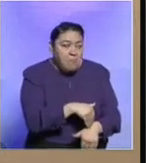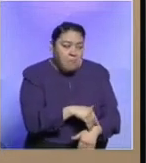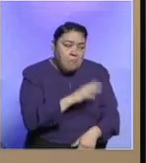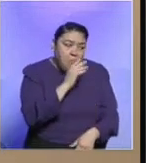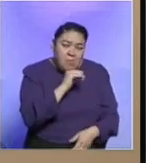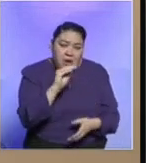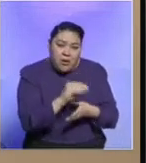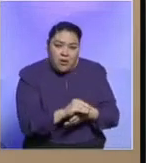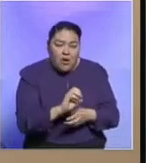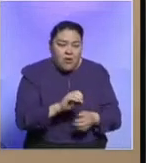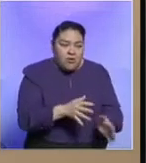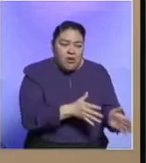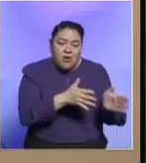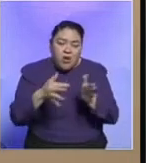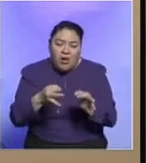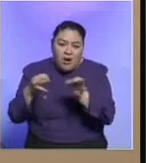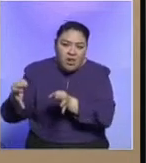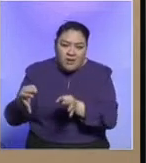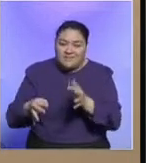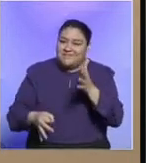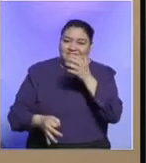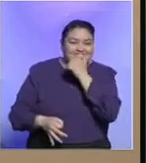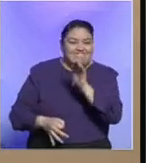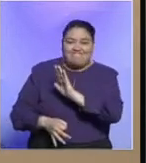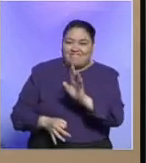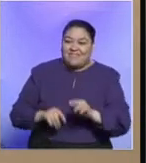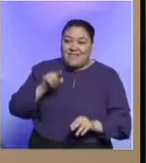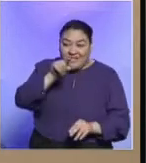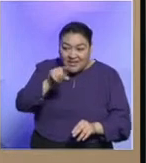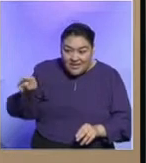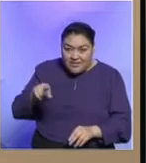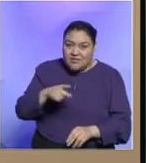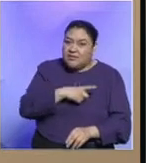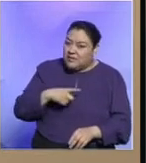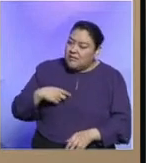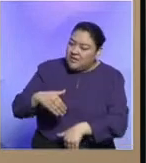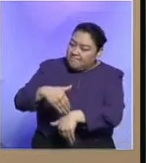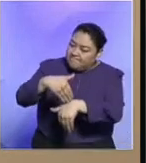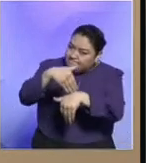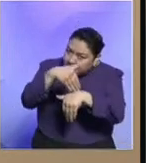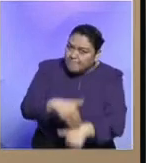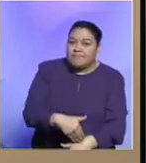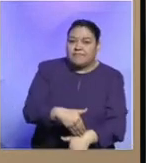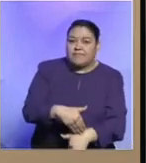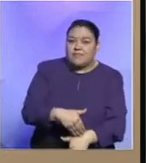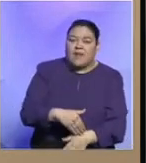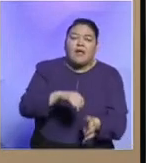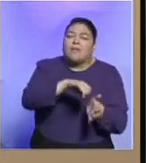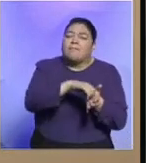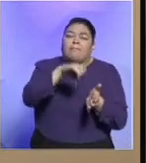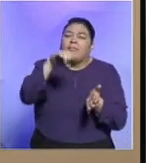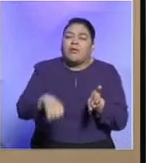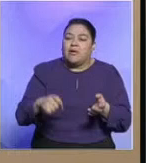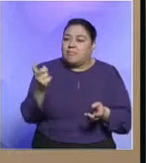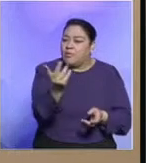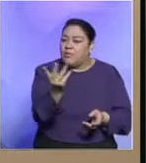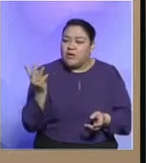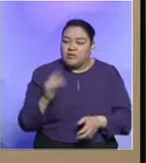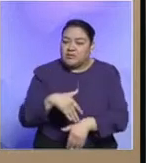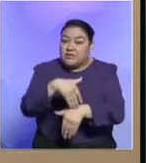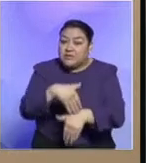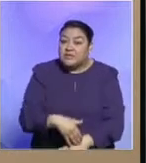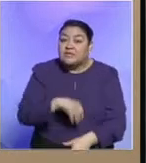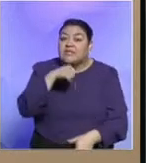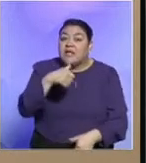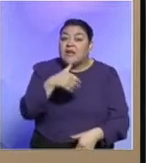ni retrasar la ejecución de esos mandatos, ya que ello podría generar el riesgo de